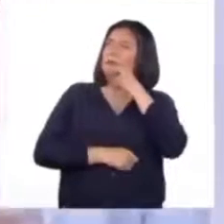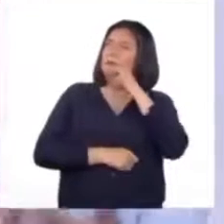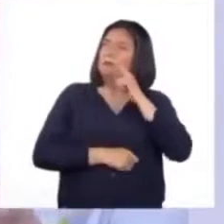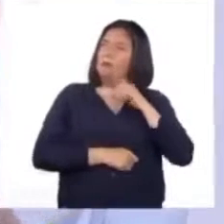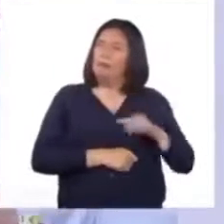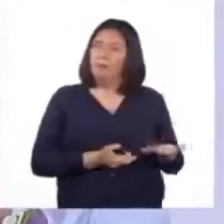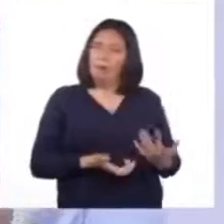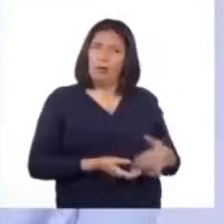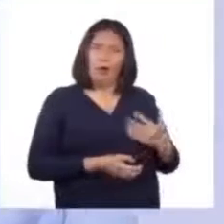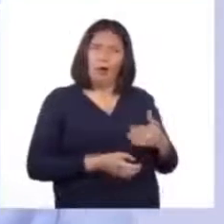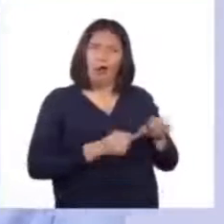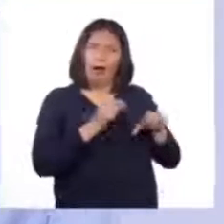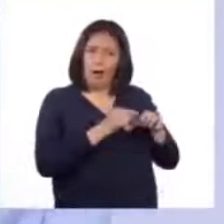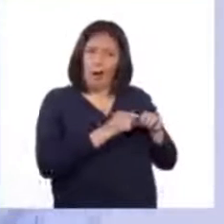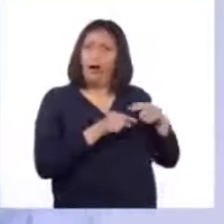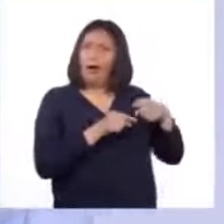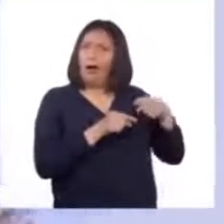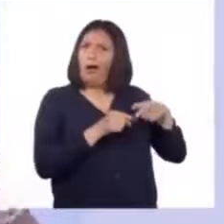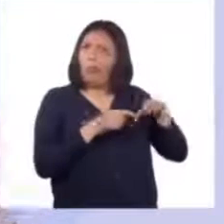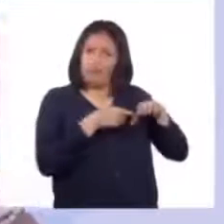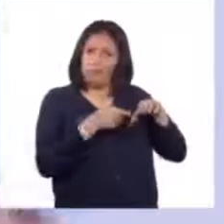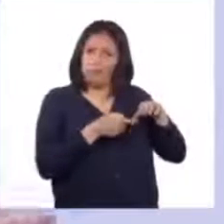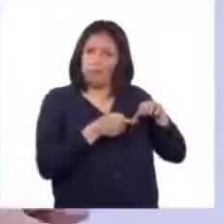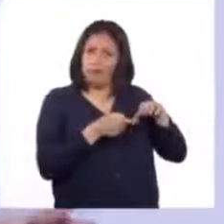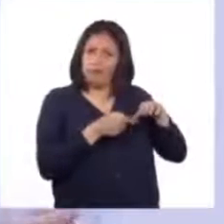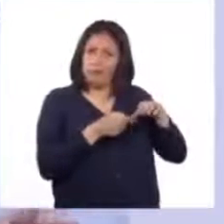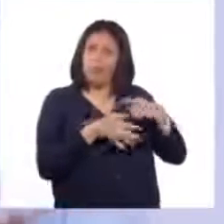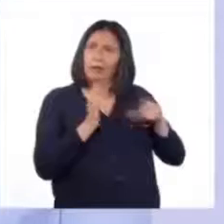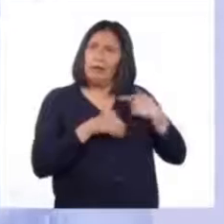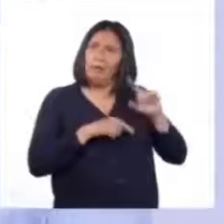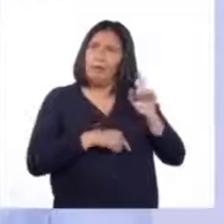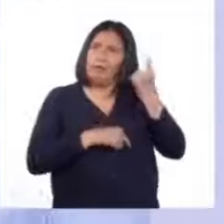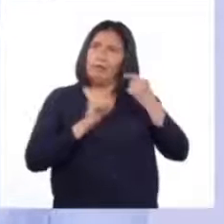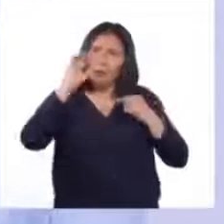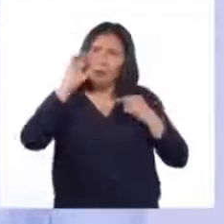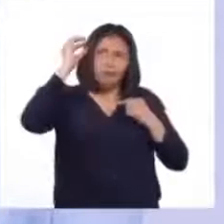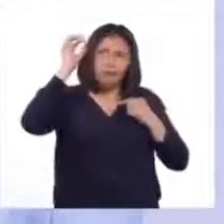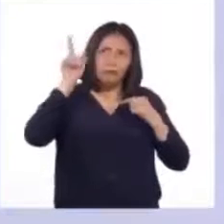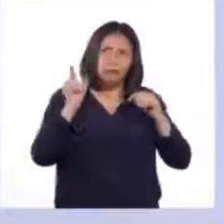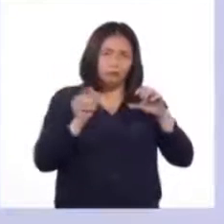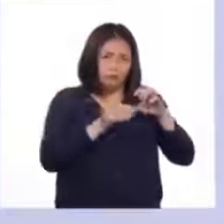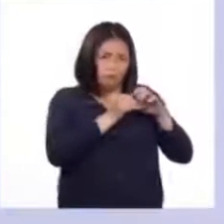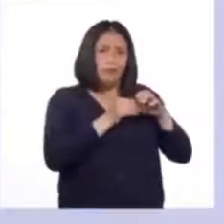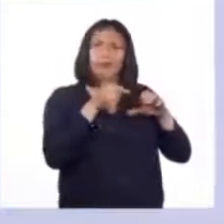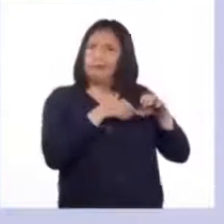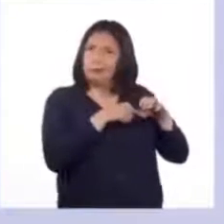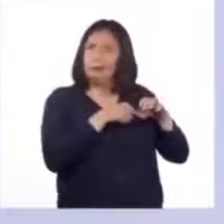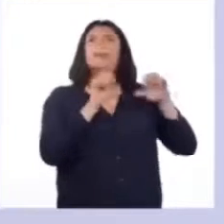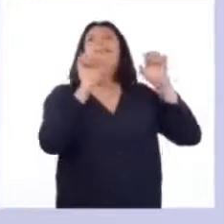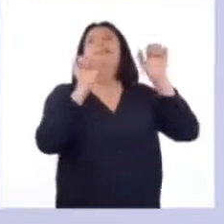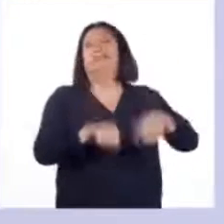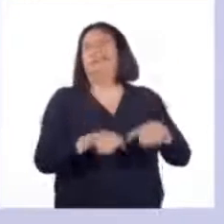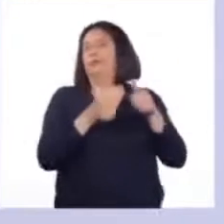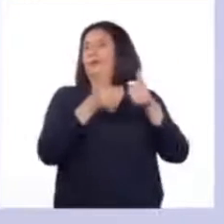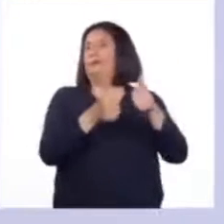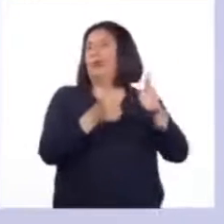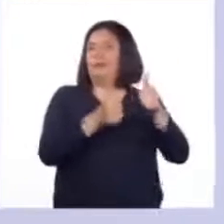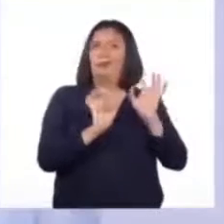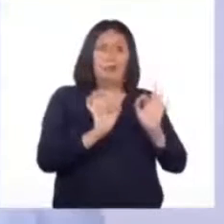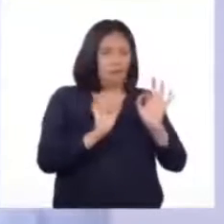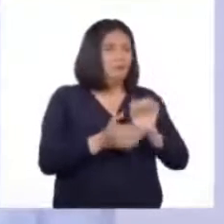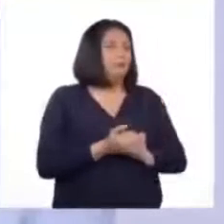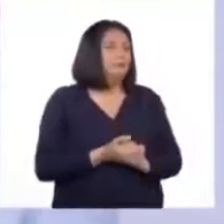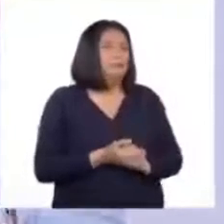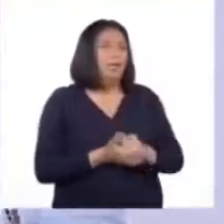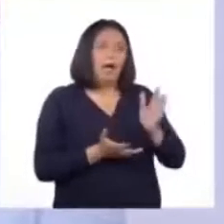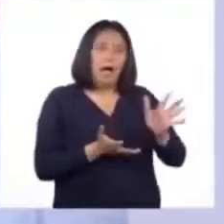son causados por las hormonas producidas por la glándula pituitaria y los estrógenos. Muy bien, Patricia. Así es.